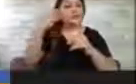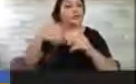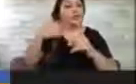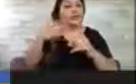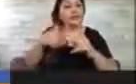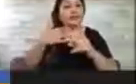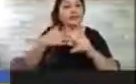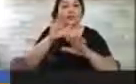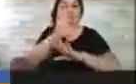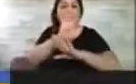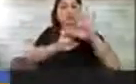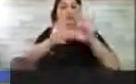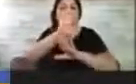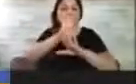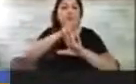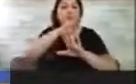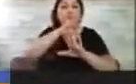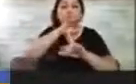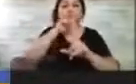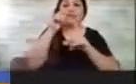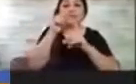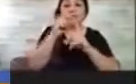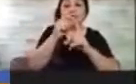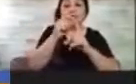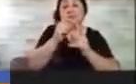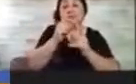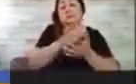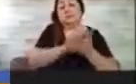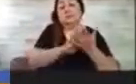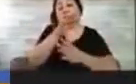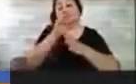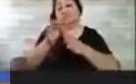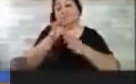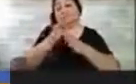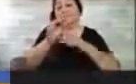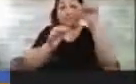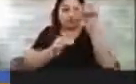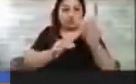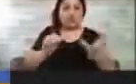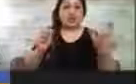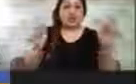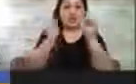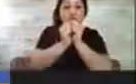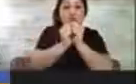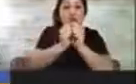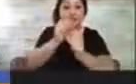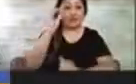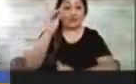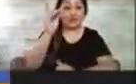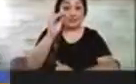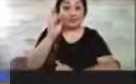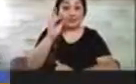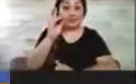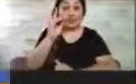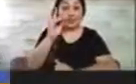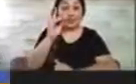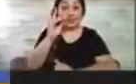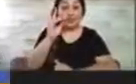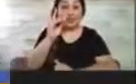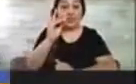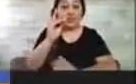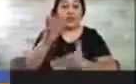Nosotros proponemos persona con discapacidad porque es la que aparece en la Convención de los Derechos de las Personas con Discapacidad,